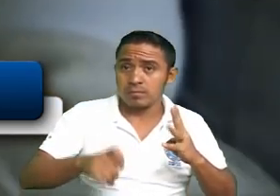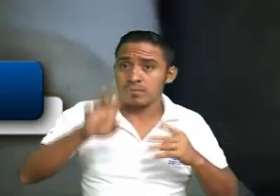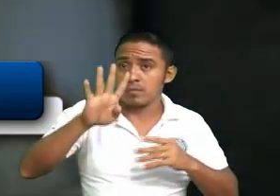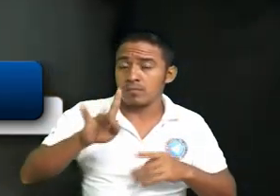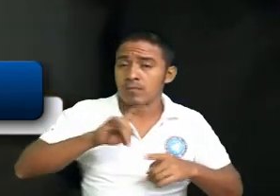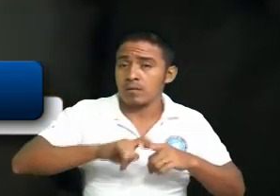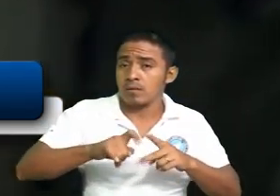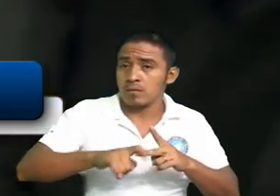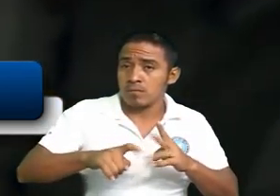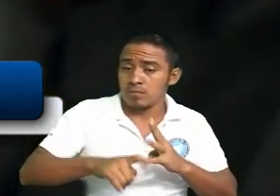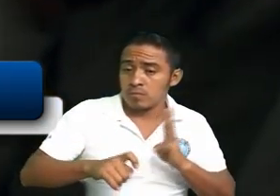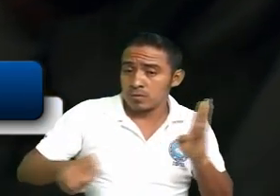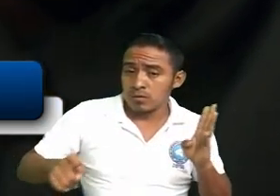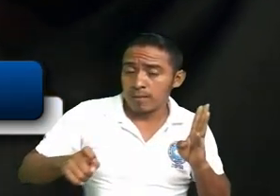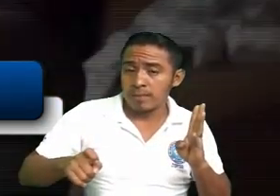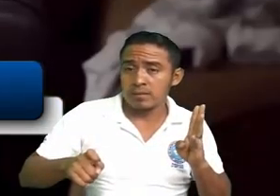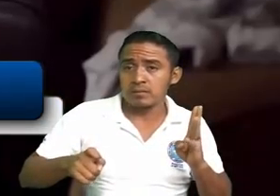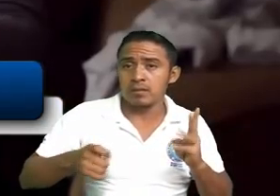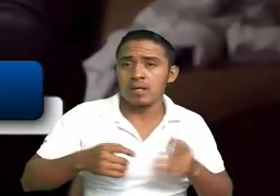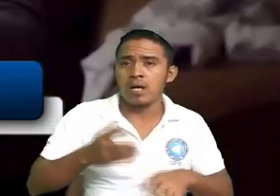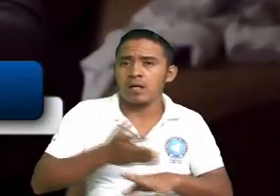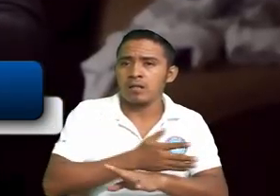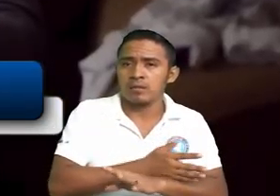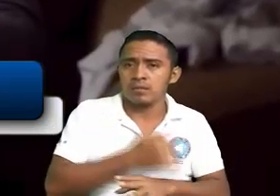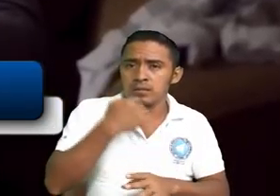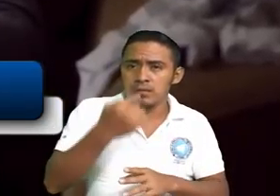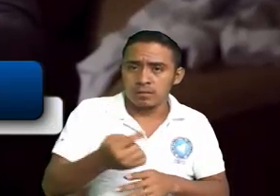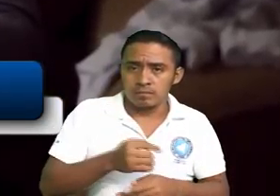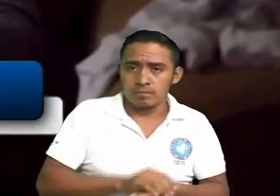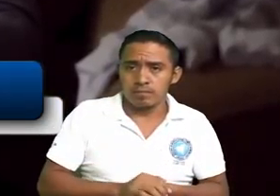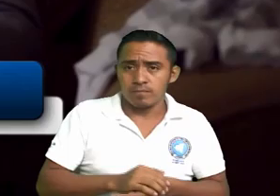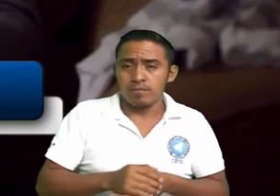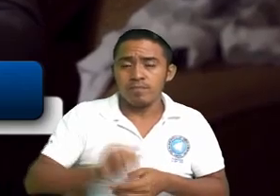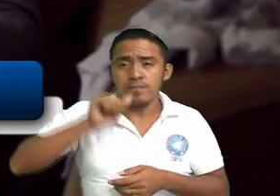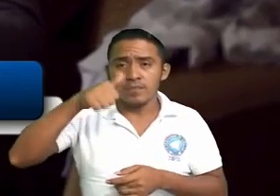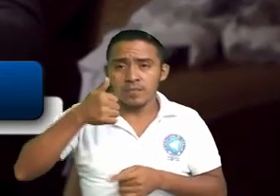el agua que tendríamos que haberle dado aparte.